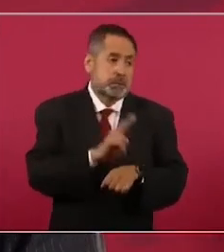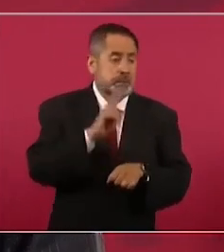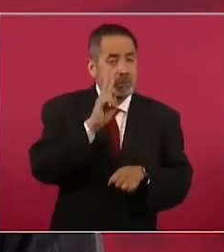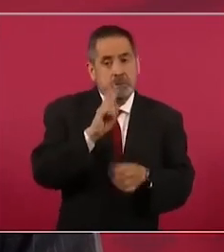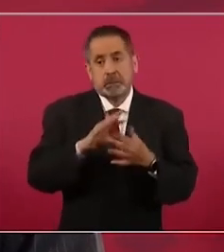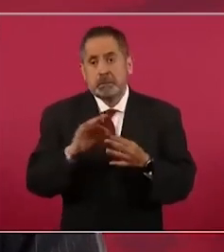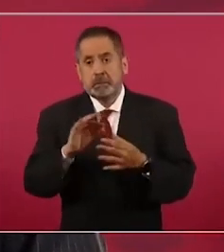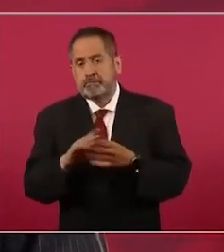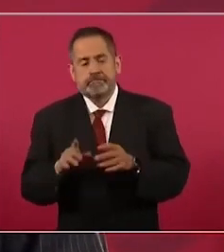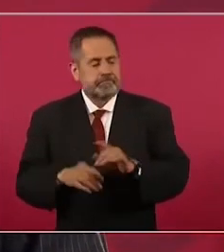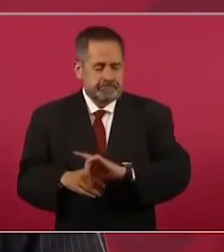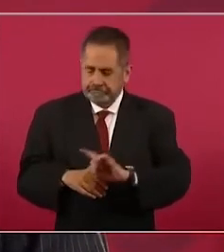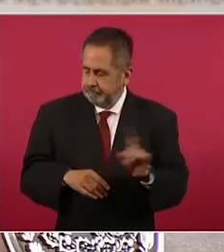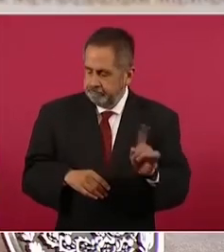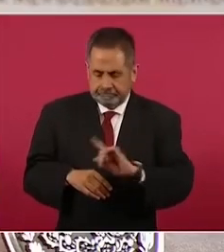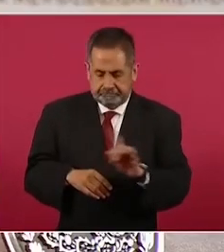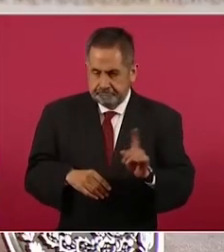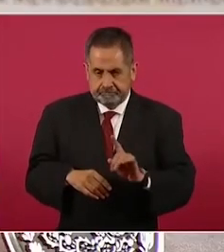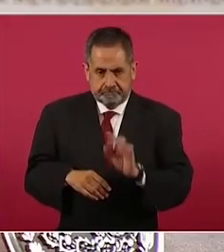para